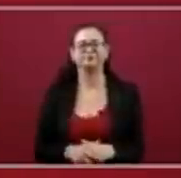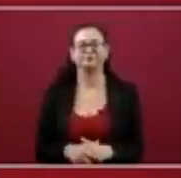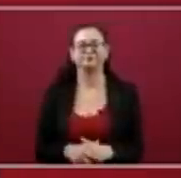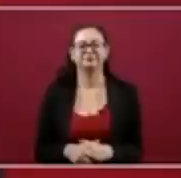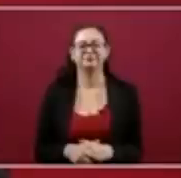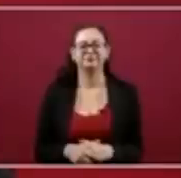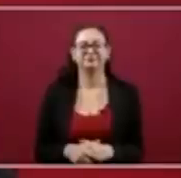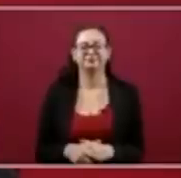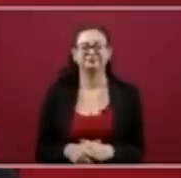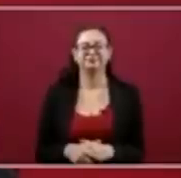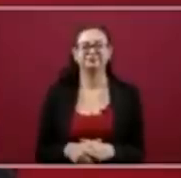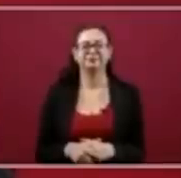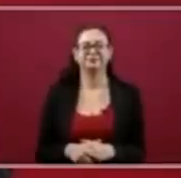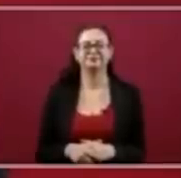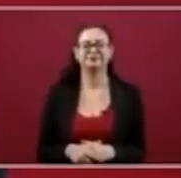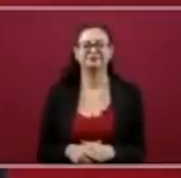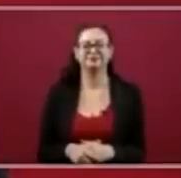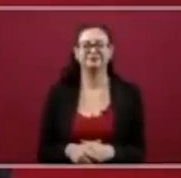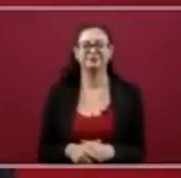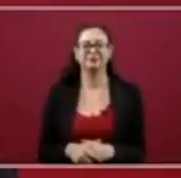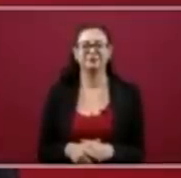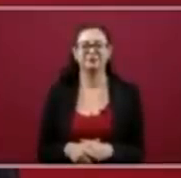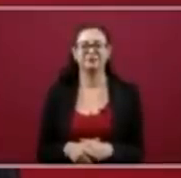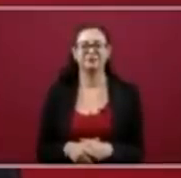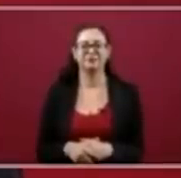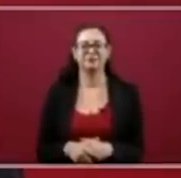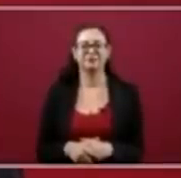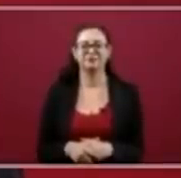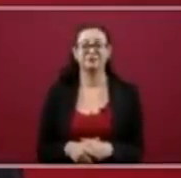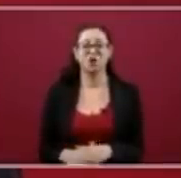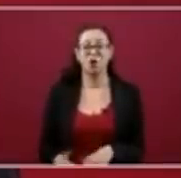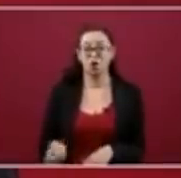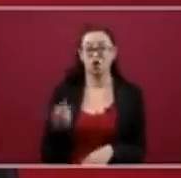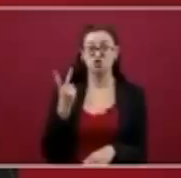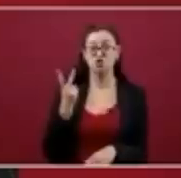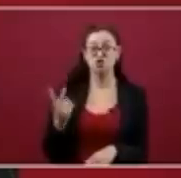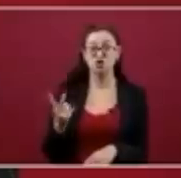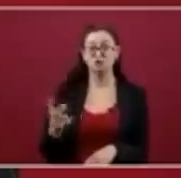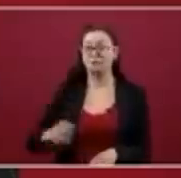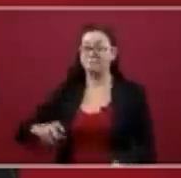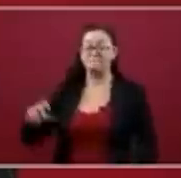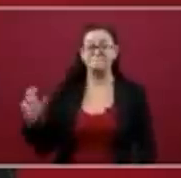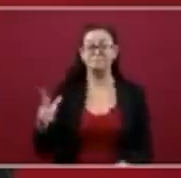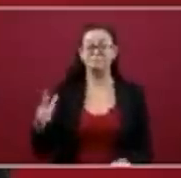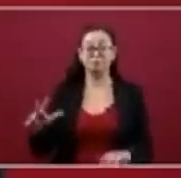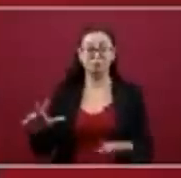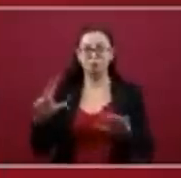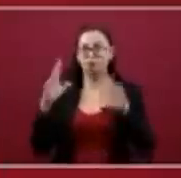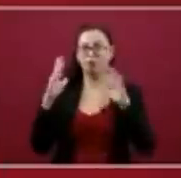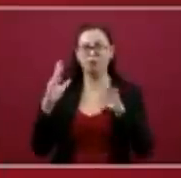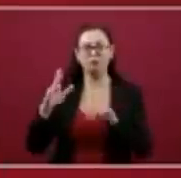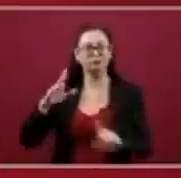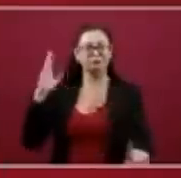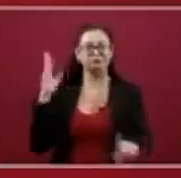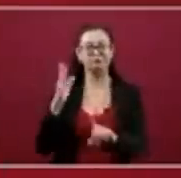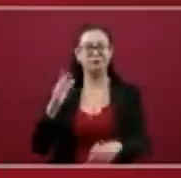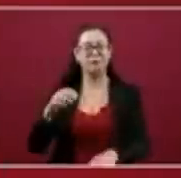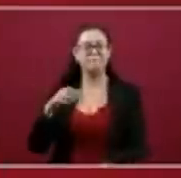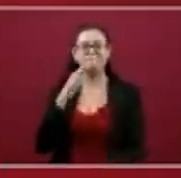Tenemos dos que están tirando arriba de 100 millas, rectas